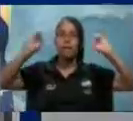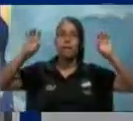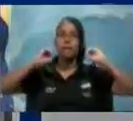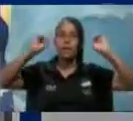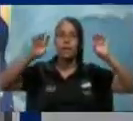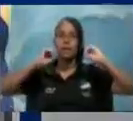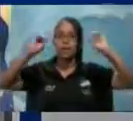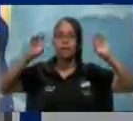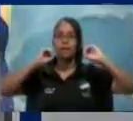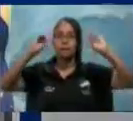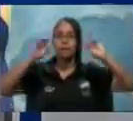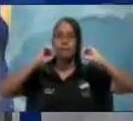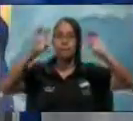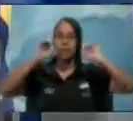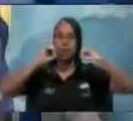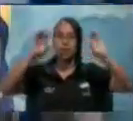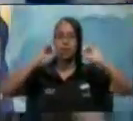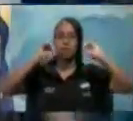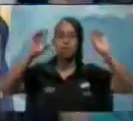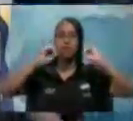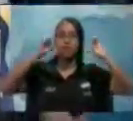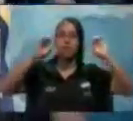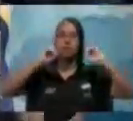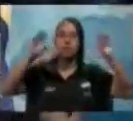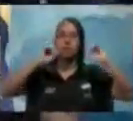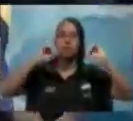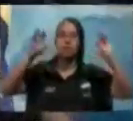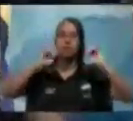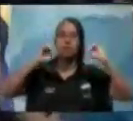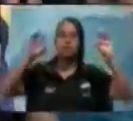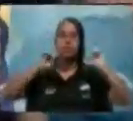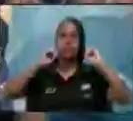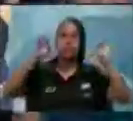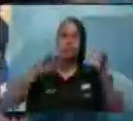¡Gloria a Dios! ¡Gloria a Dios! ¡Gloria a Dios!